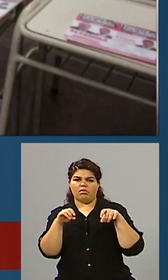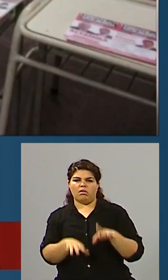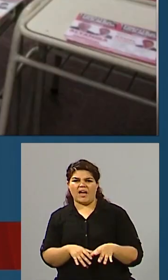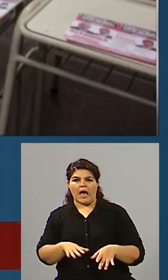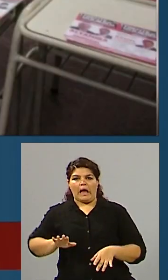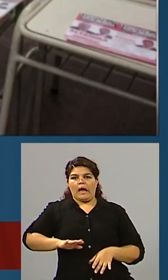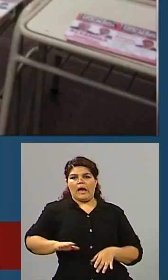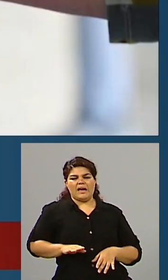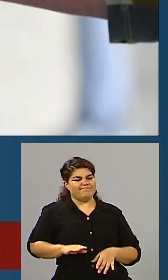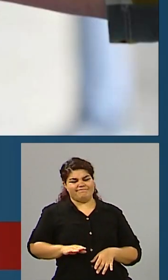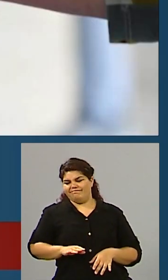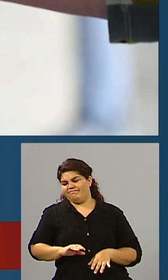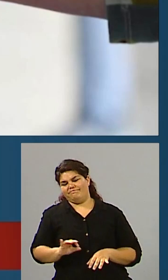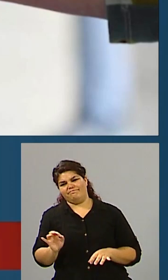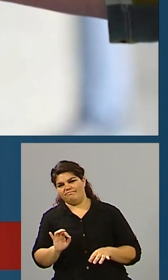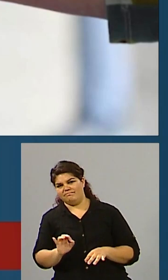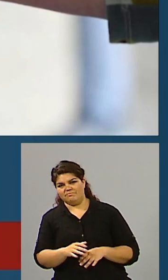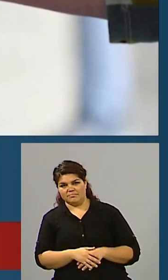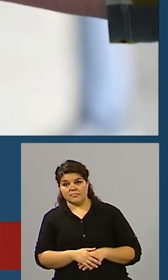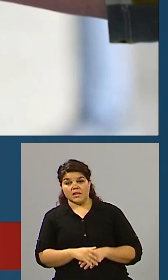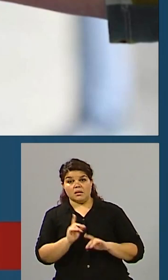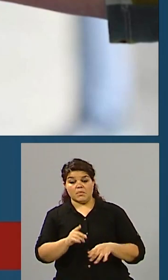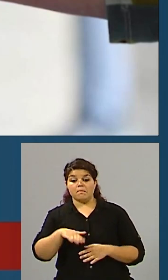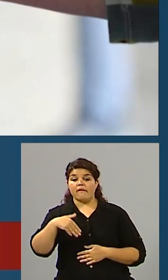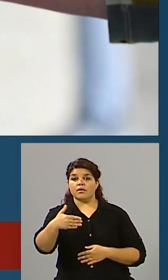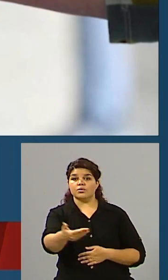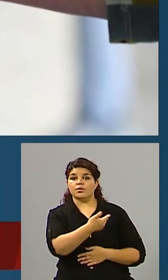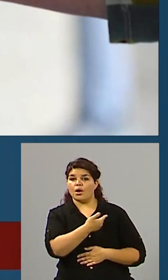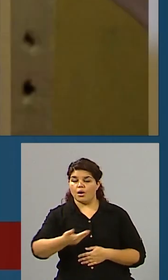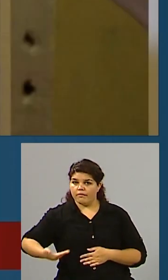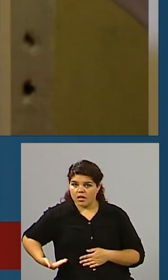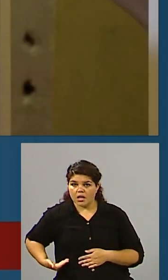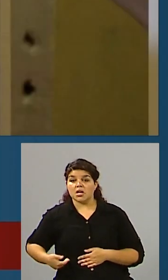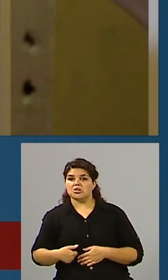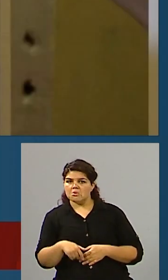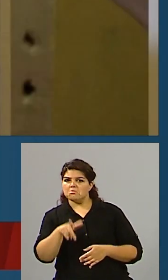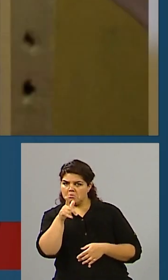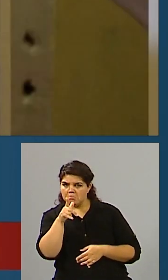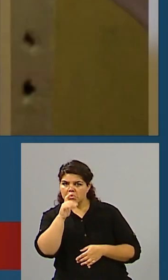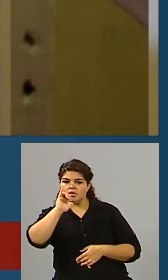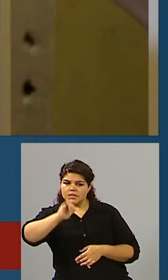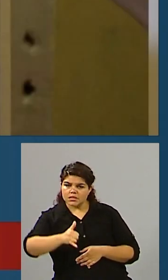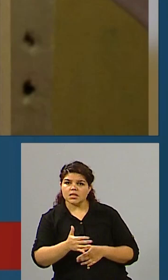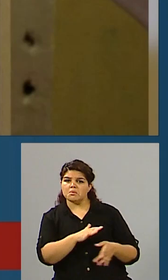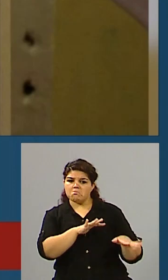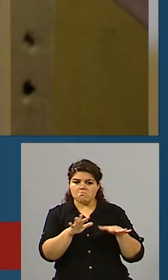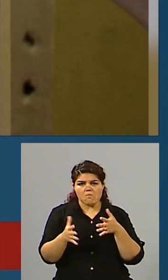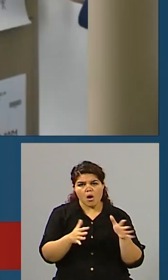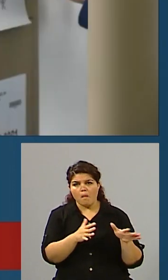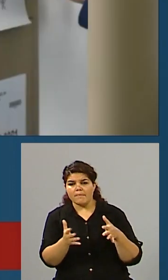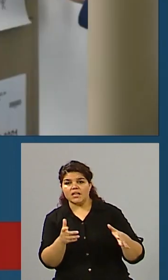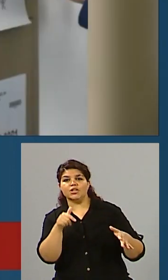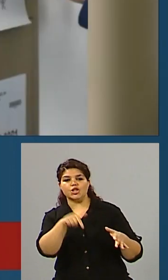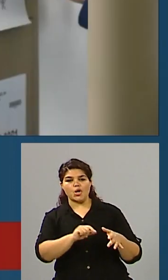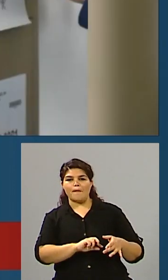de este desdoblamiento de elecciones y hablábamos, bueno, de las elecciones a gobernadores, cómo de alguna manera iban pintando el mapa, la